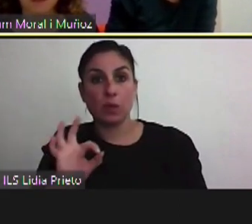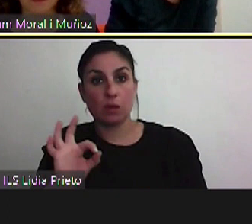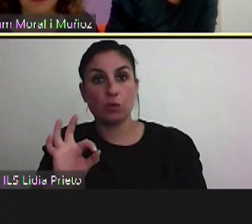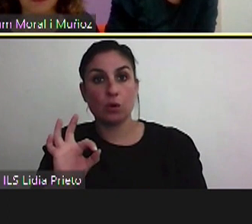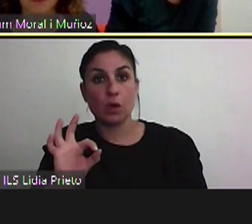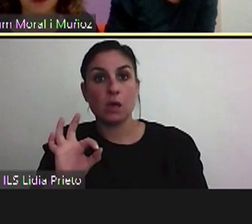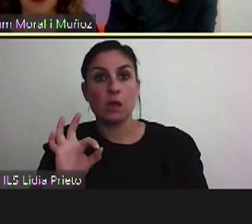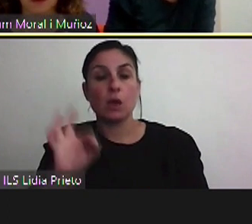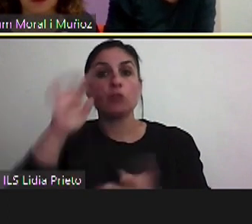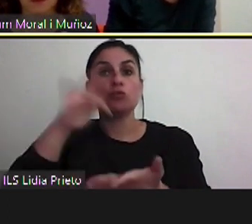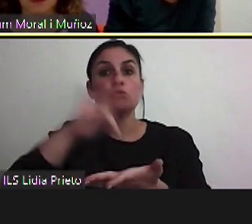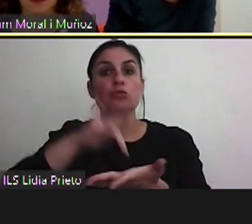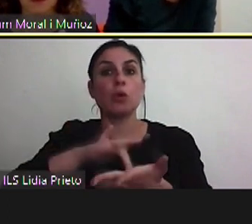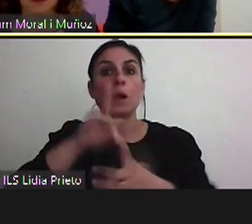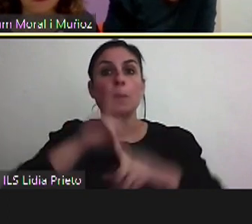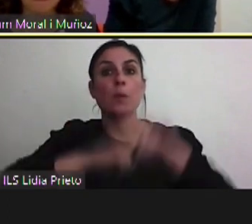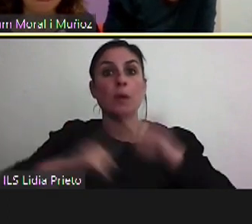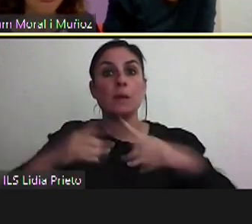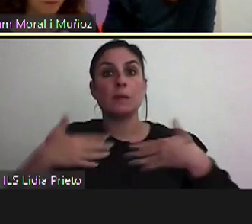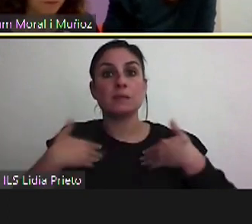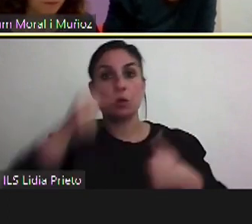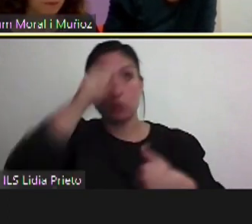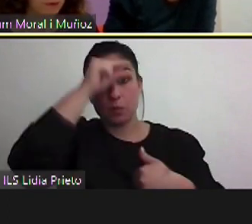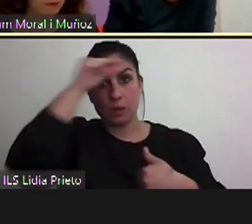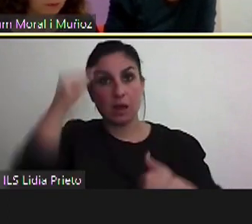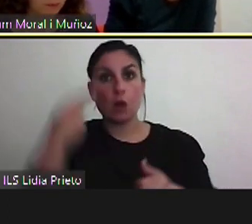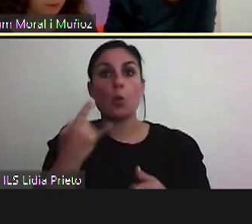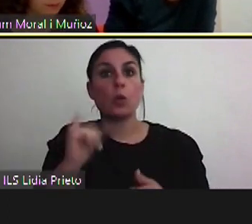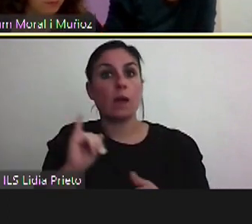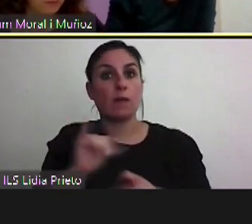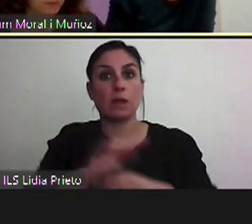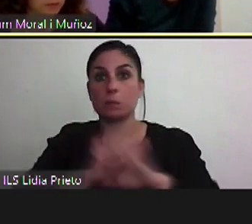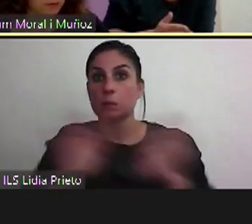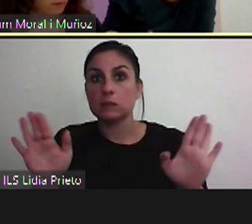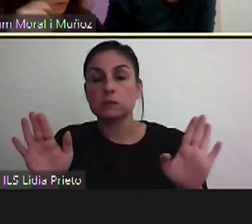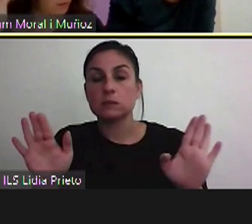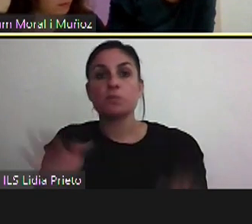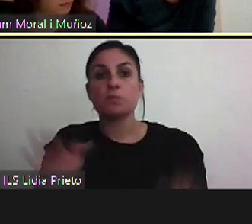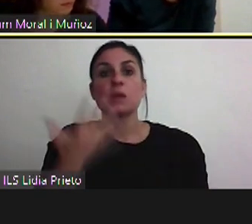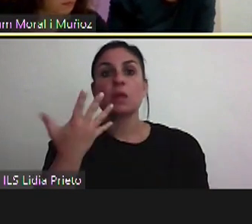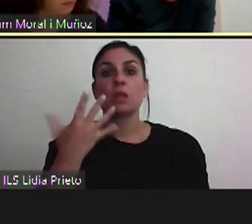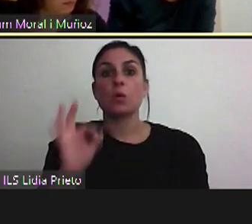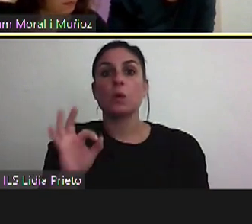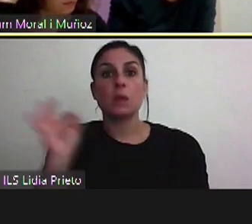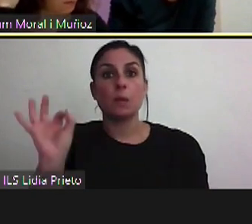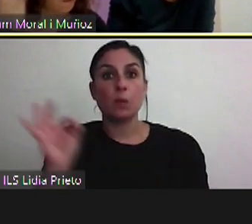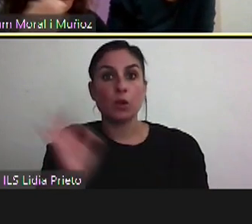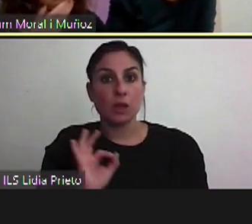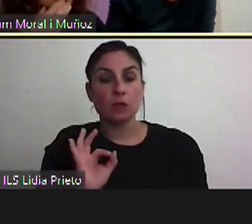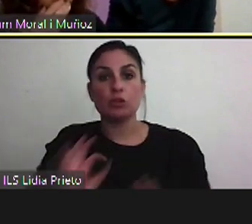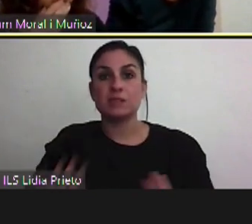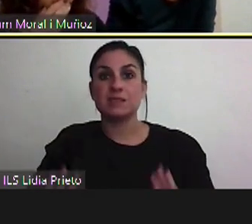episodio a lo largo de su vida. El 50% hacen una recuperación completa, casi